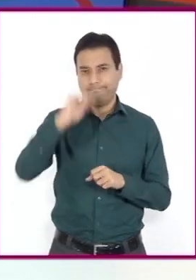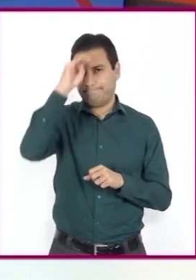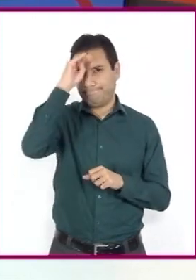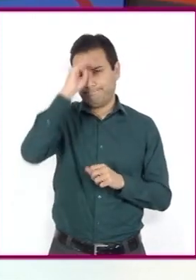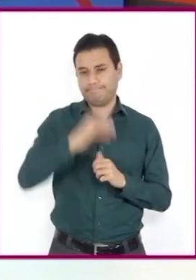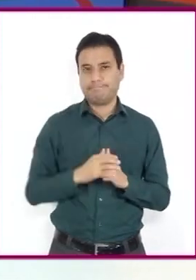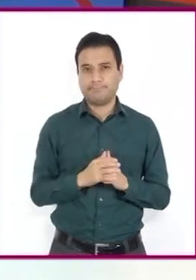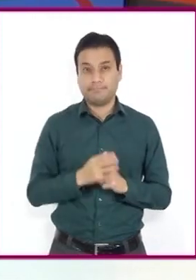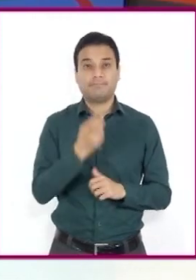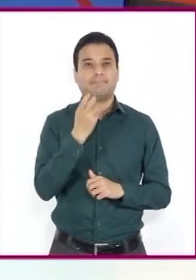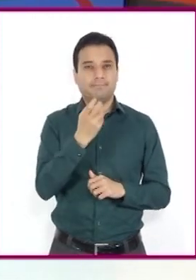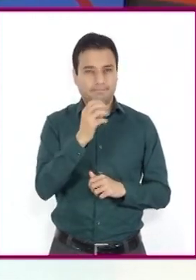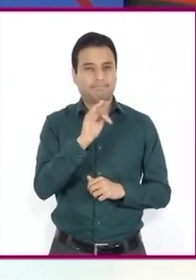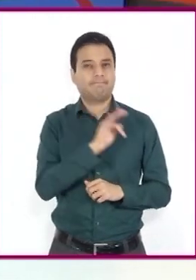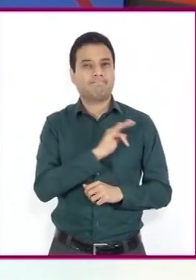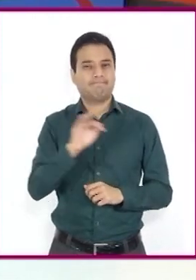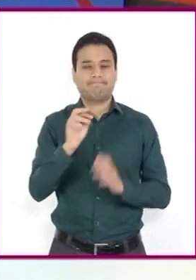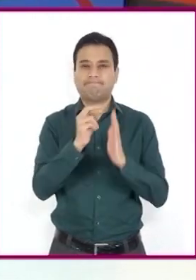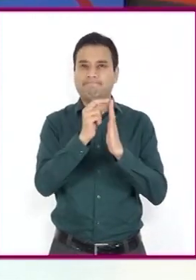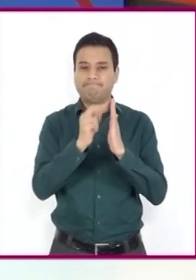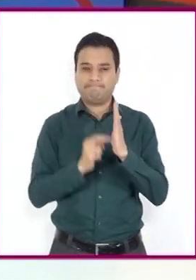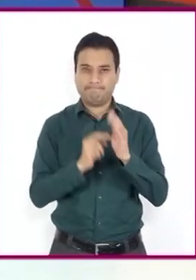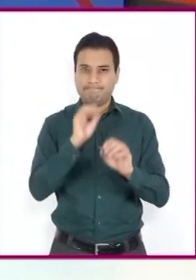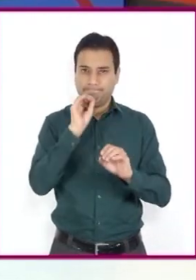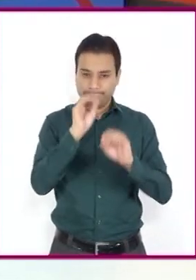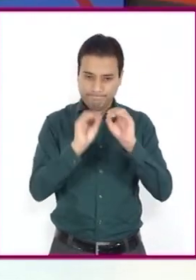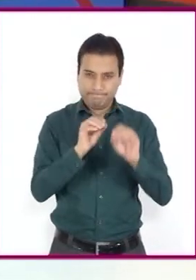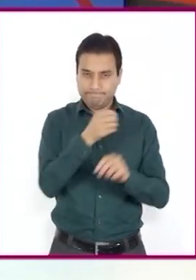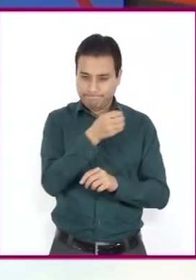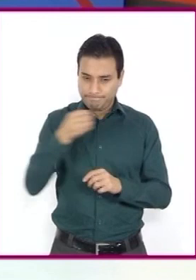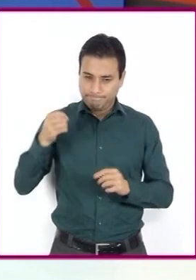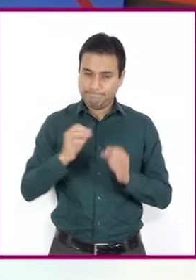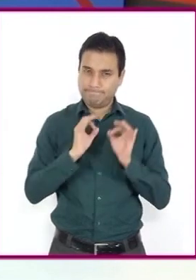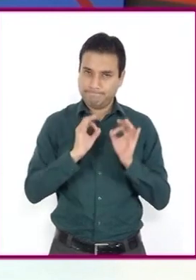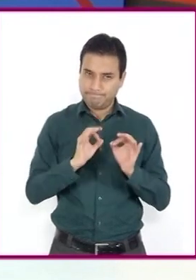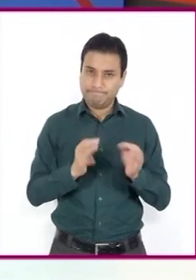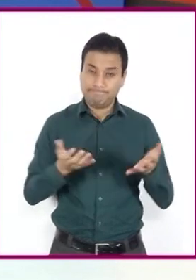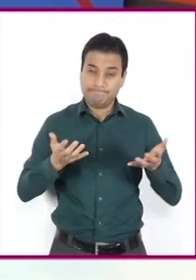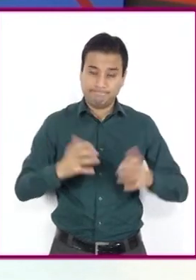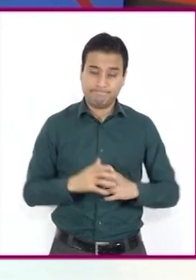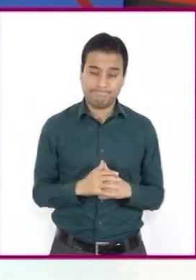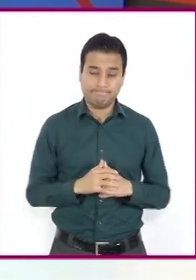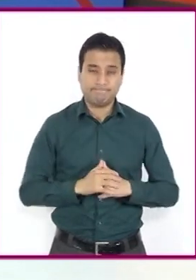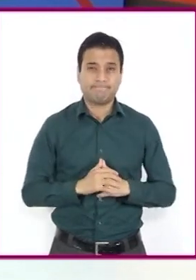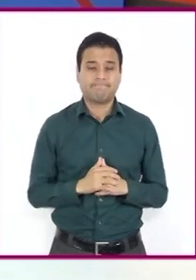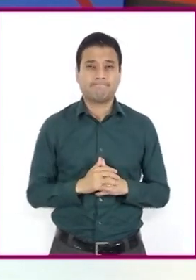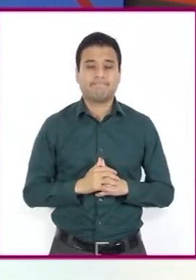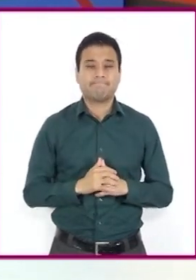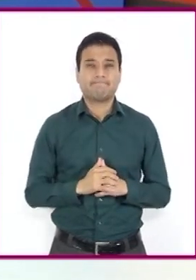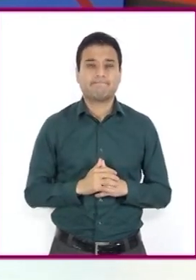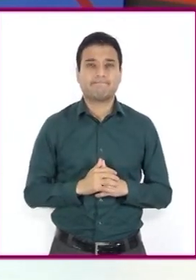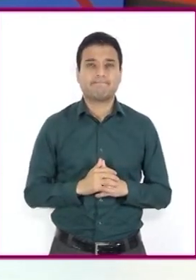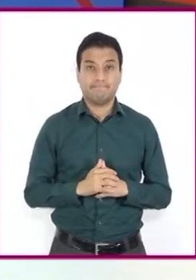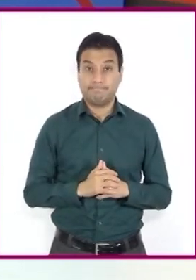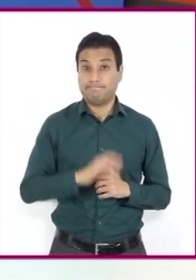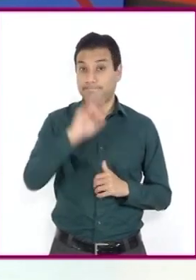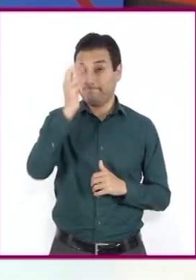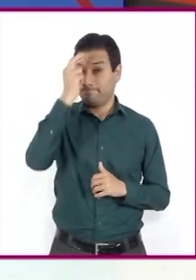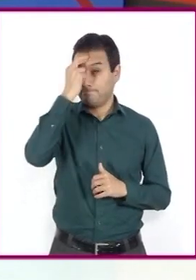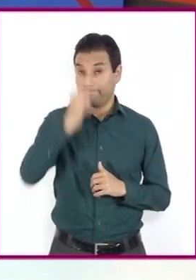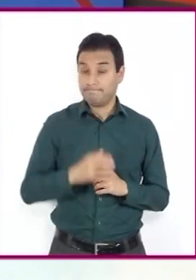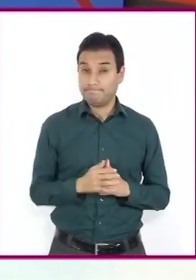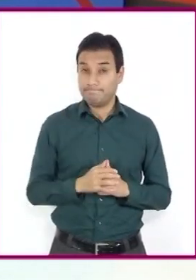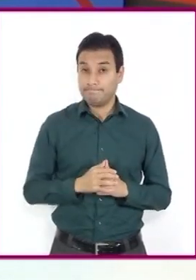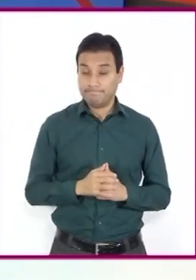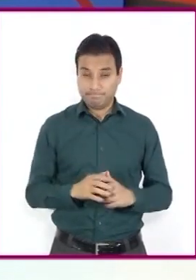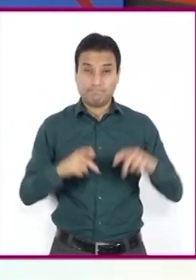podemos organizar todo nuestro reglamento y también en consecuencia lo que deseamos plasmar en nuestra redacción. Recuerden, quien